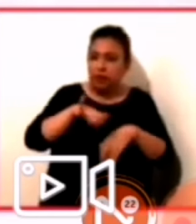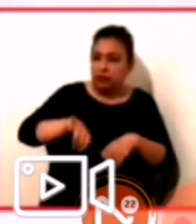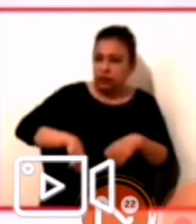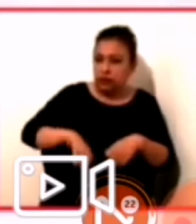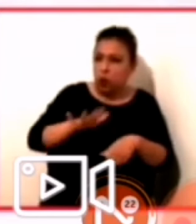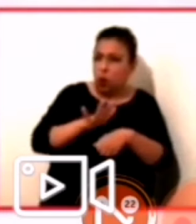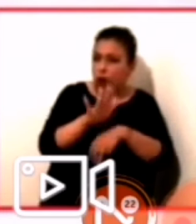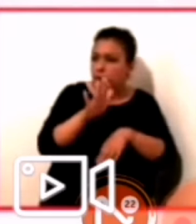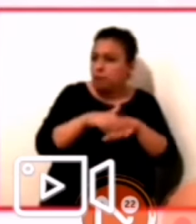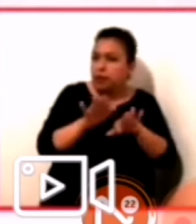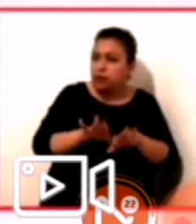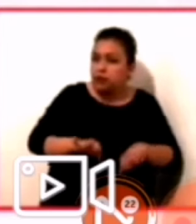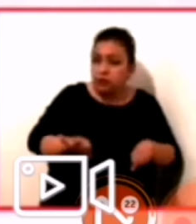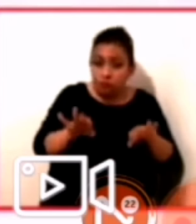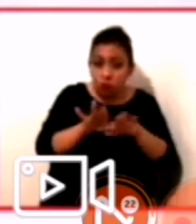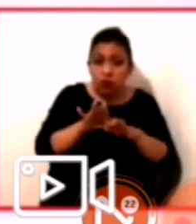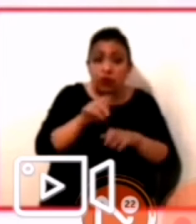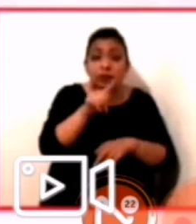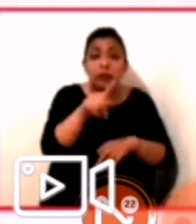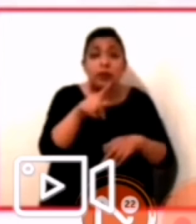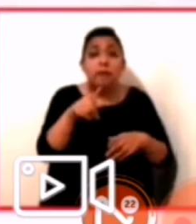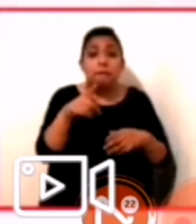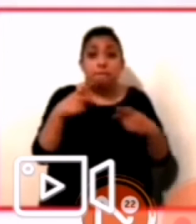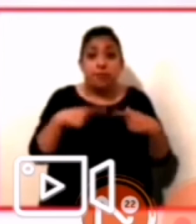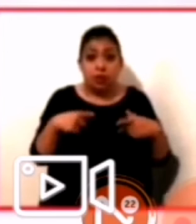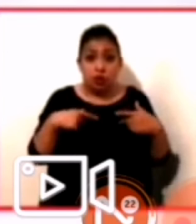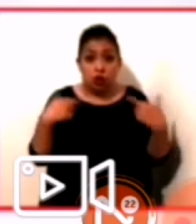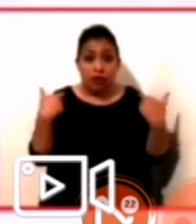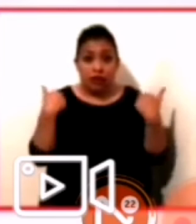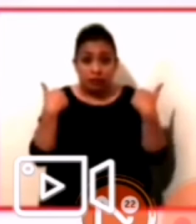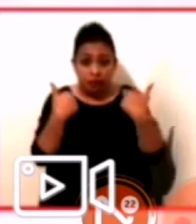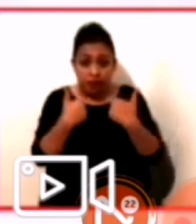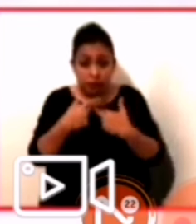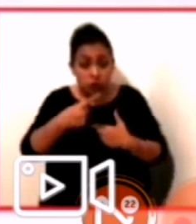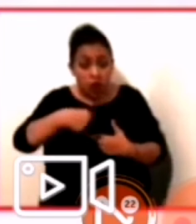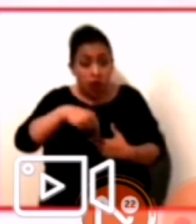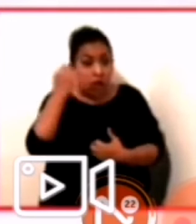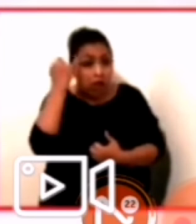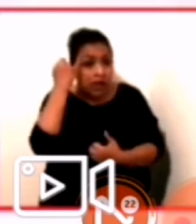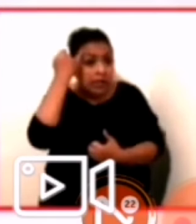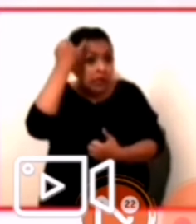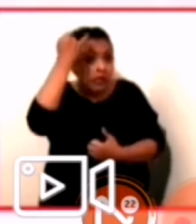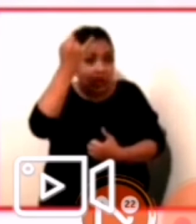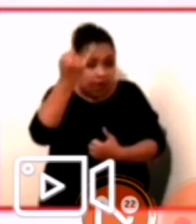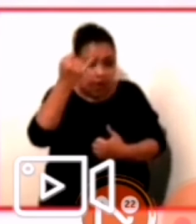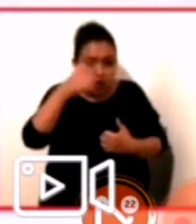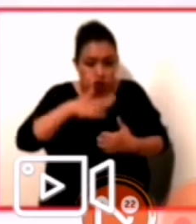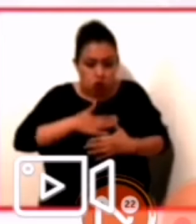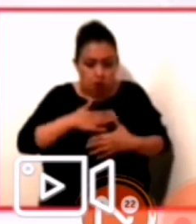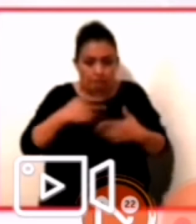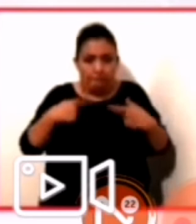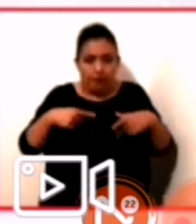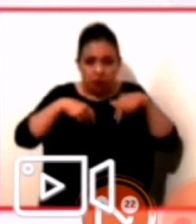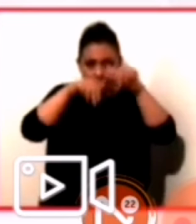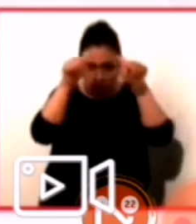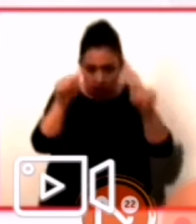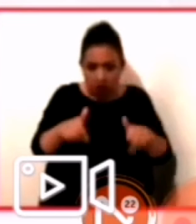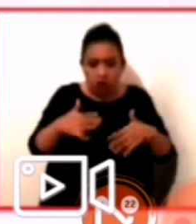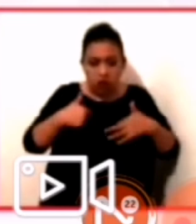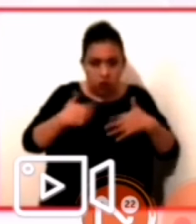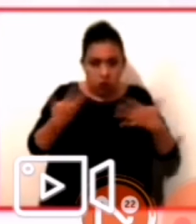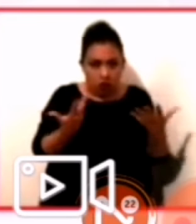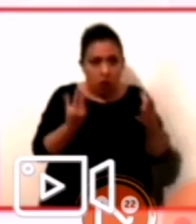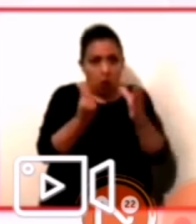más importantes es que los propios instructores son los creadores y los artistas que llevan adelante